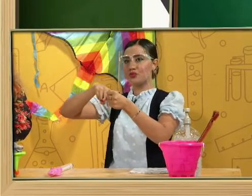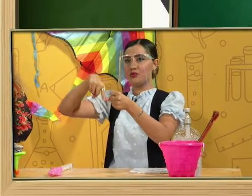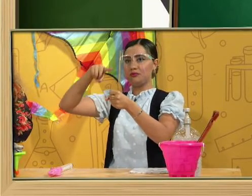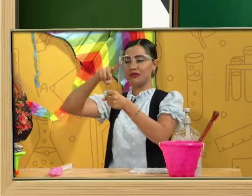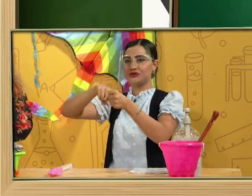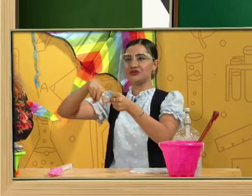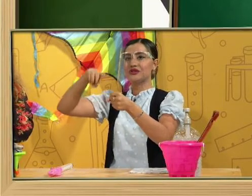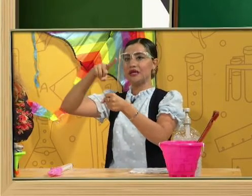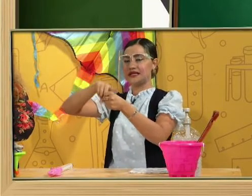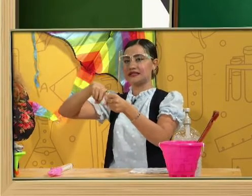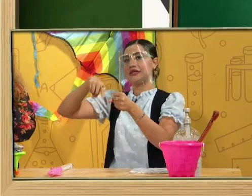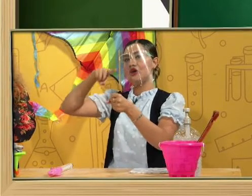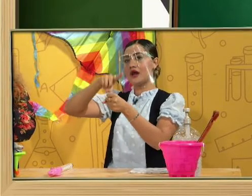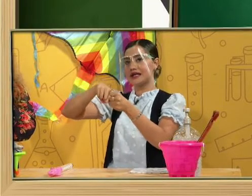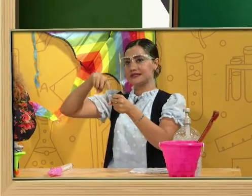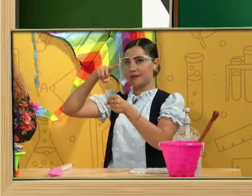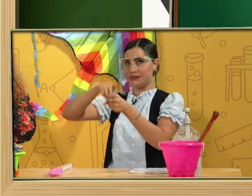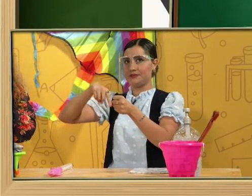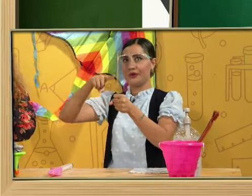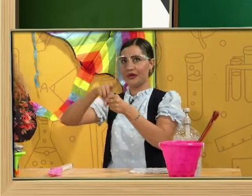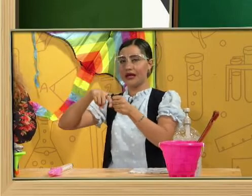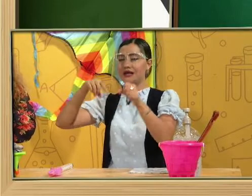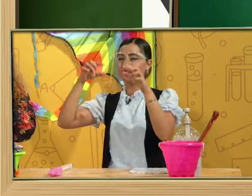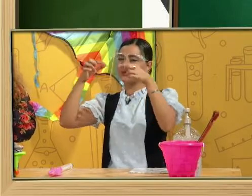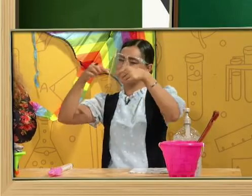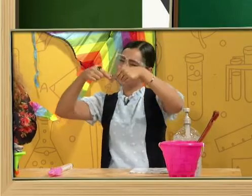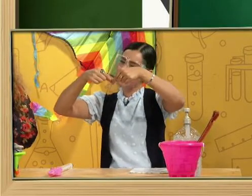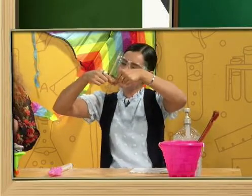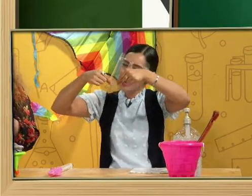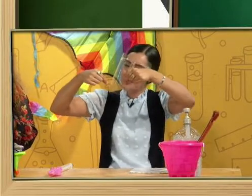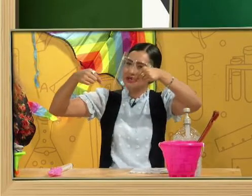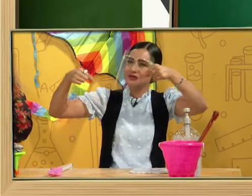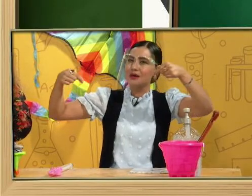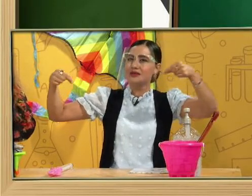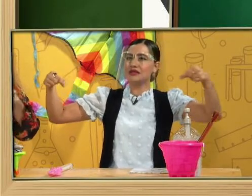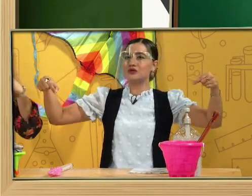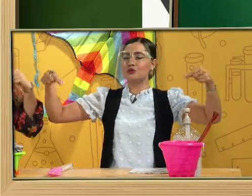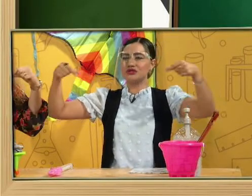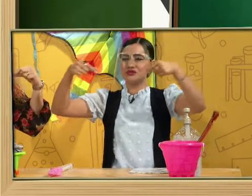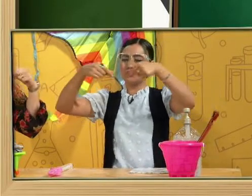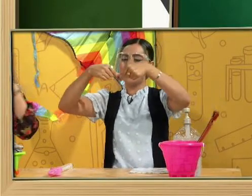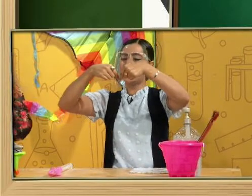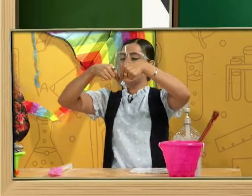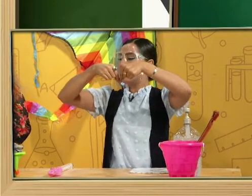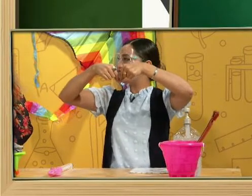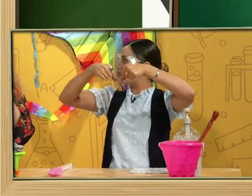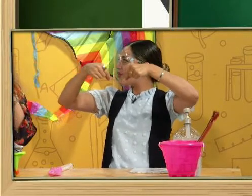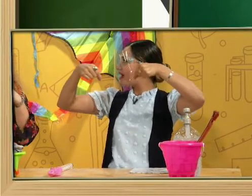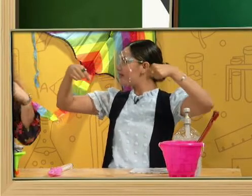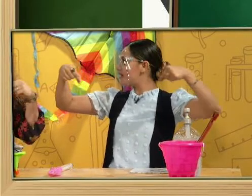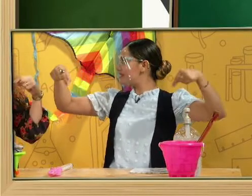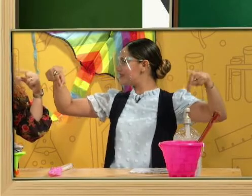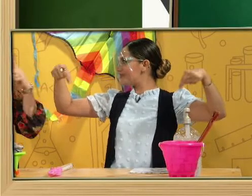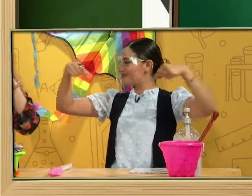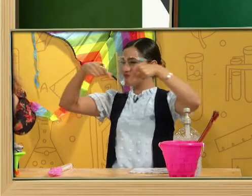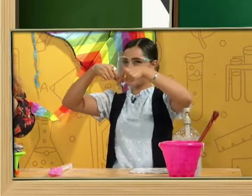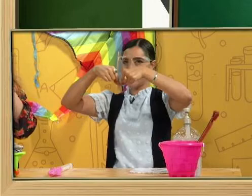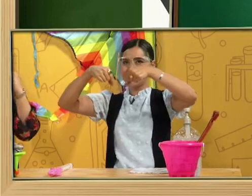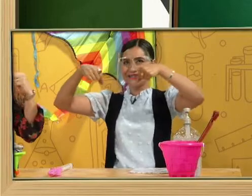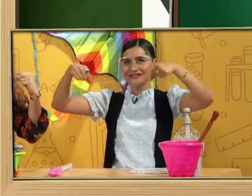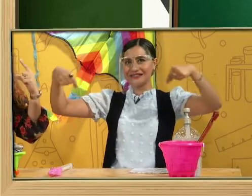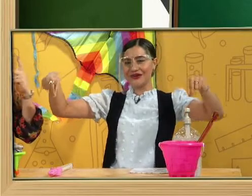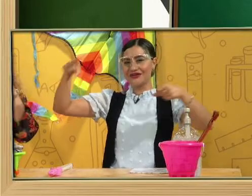hacemos movimientos del exterior hacia mí. ¿Ok? Entonces es muy natural porque solamente es como si estuviera tocando el listón.